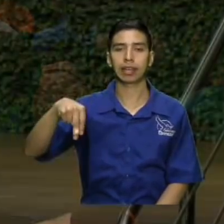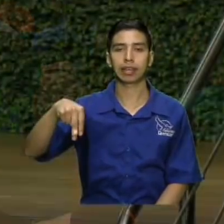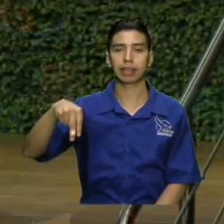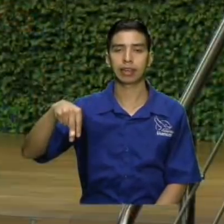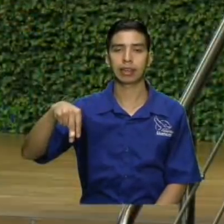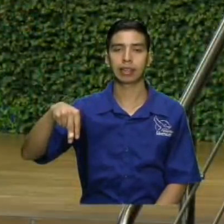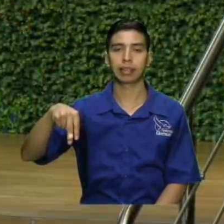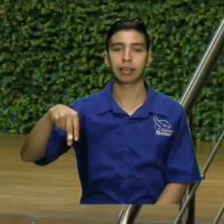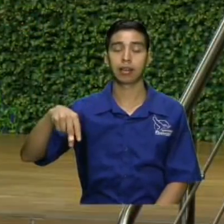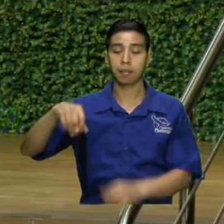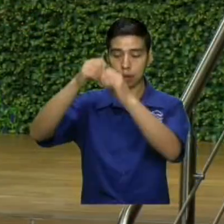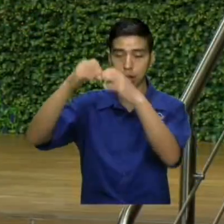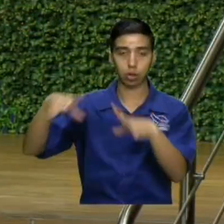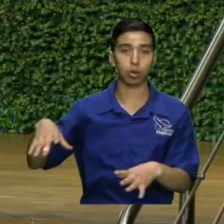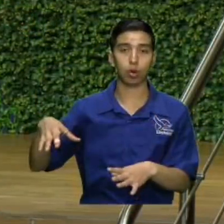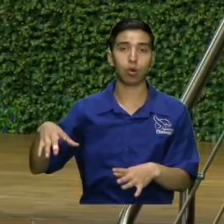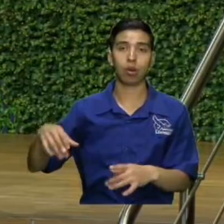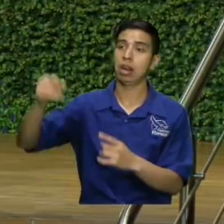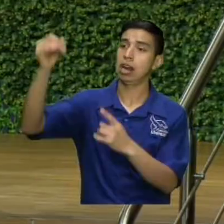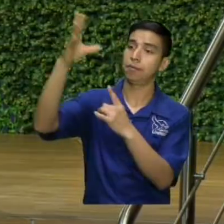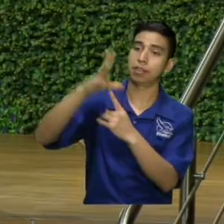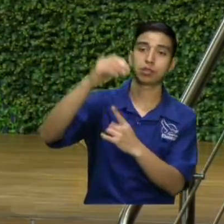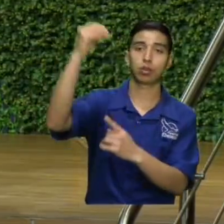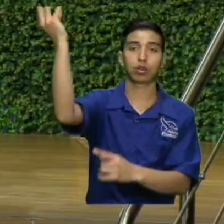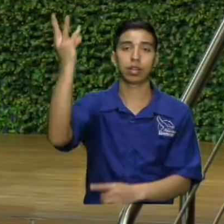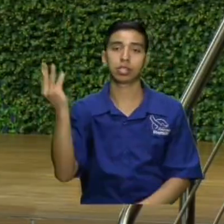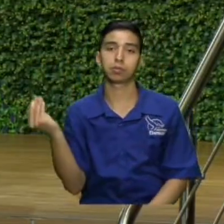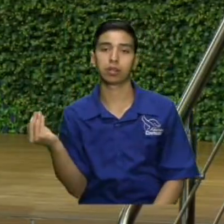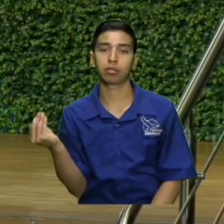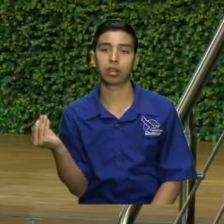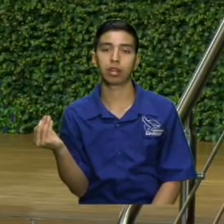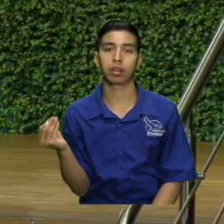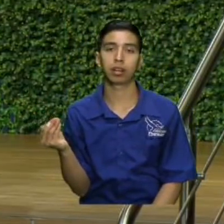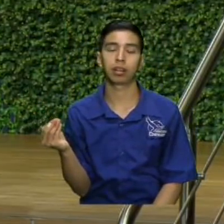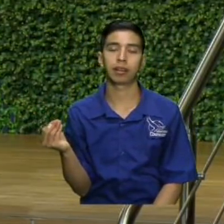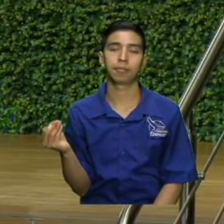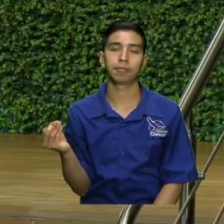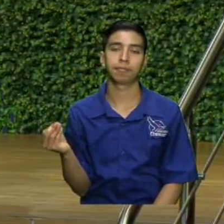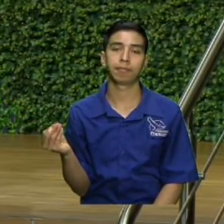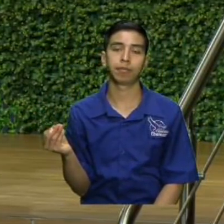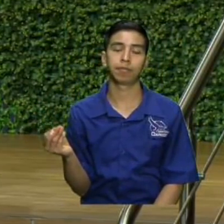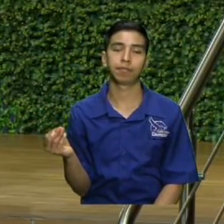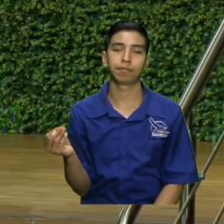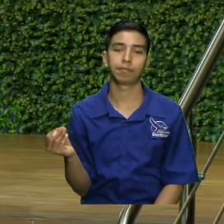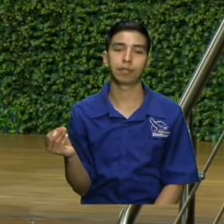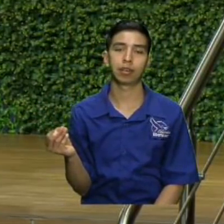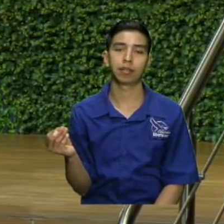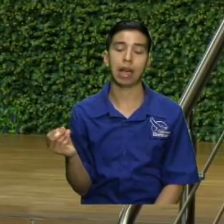de primogenitura, pero se los quitaron por haberse subido a la cama de su papá.